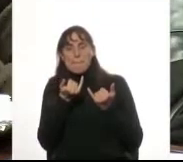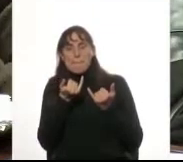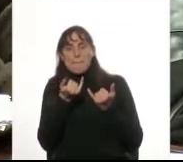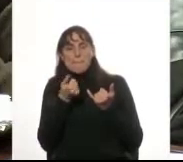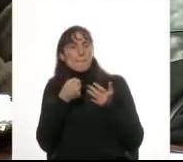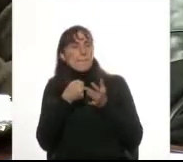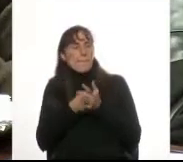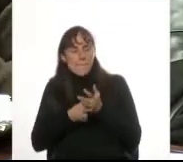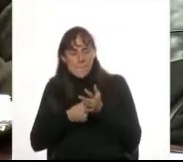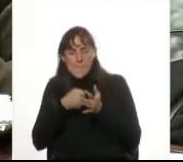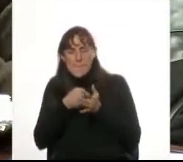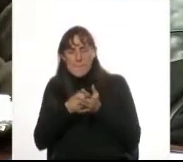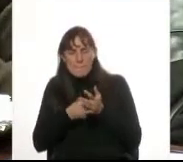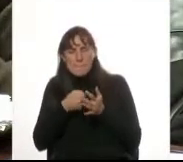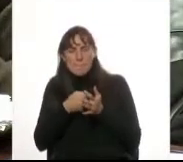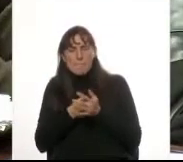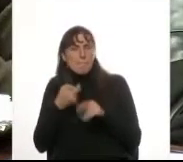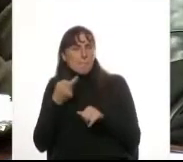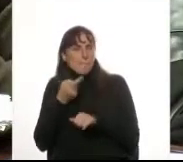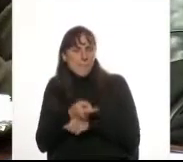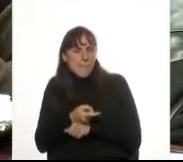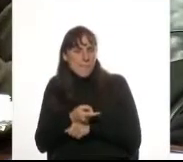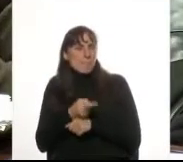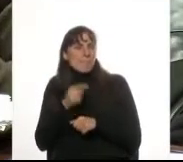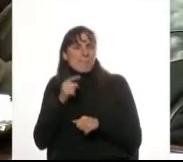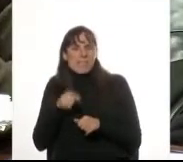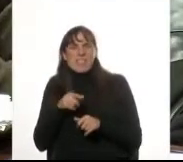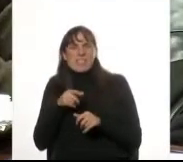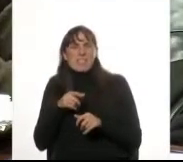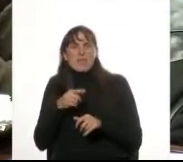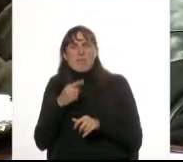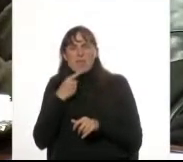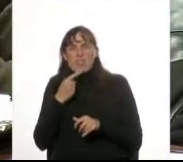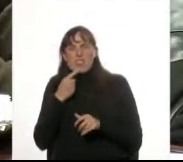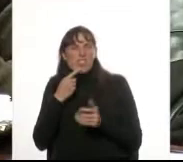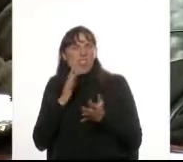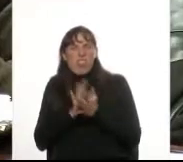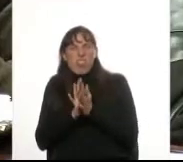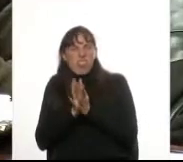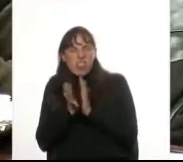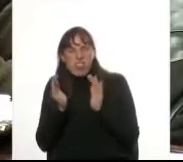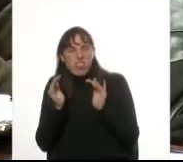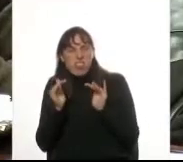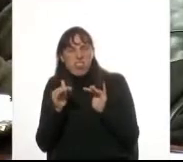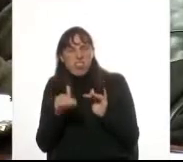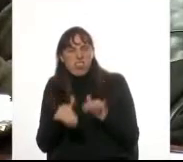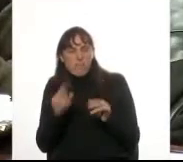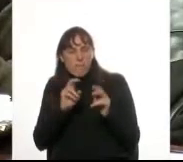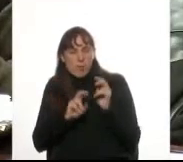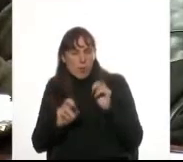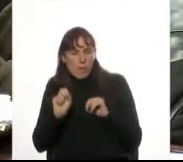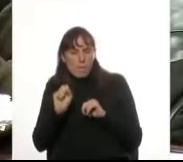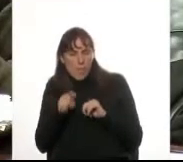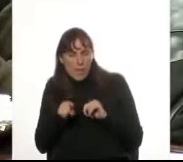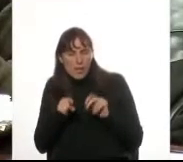que luchen contra este progresivo embellecimiento de la política.